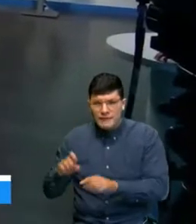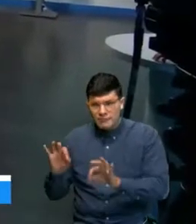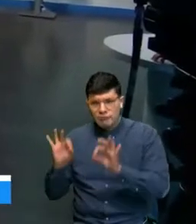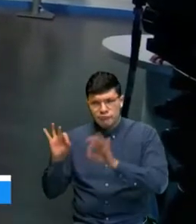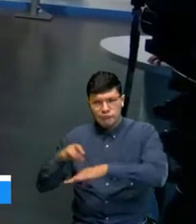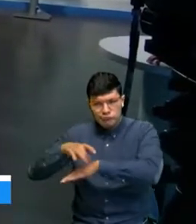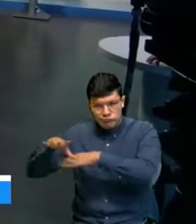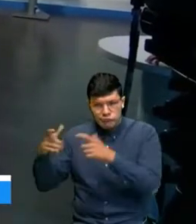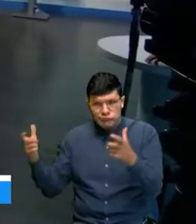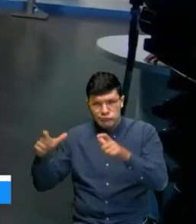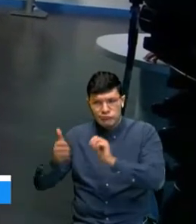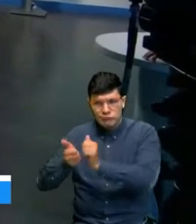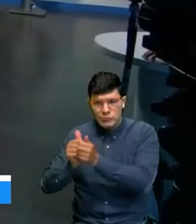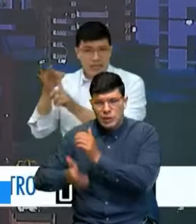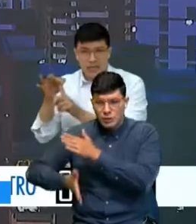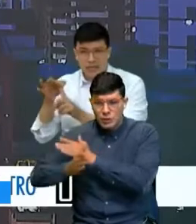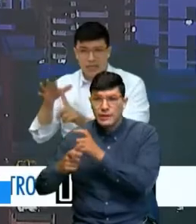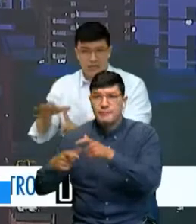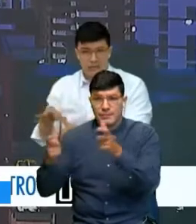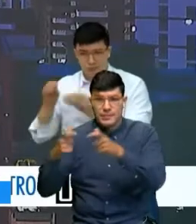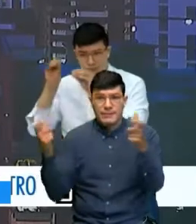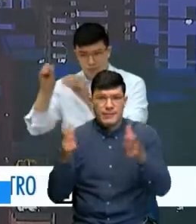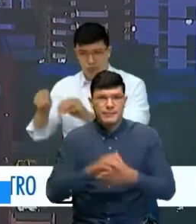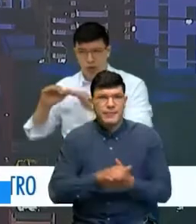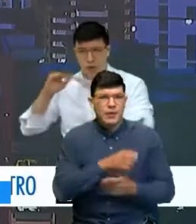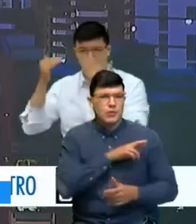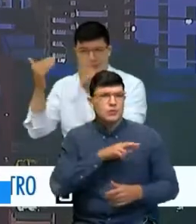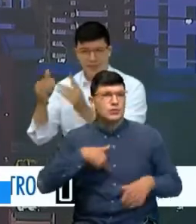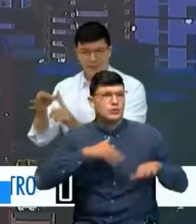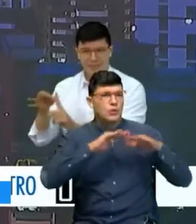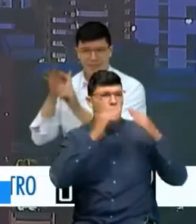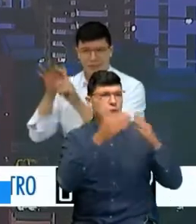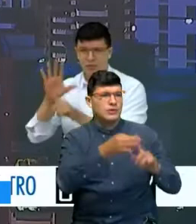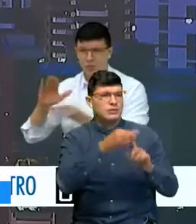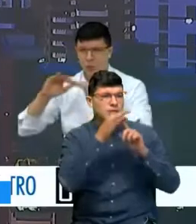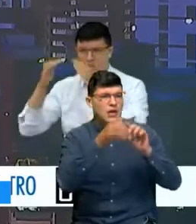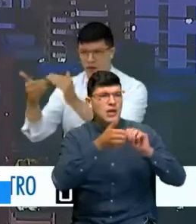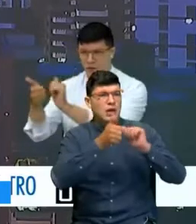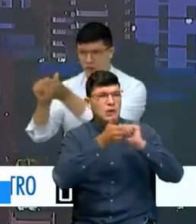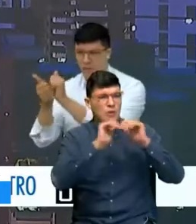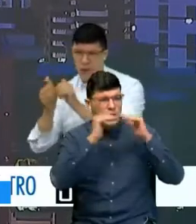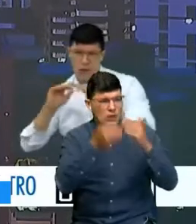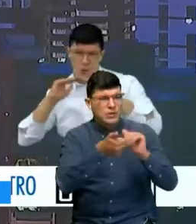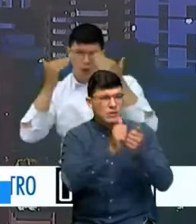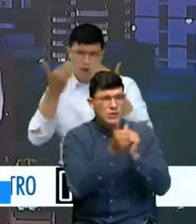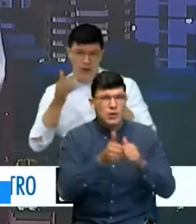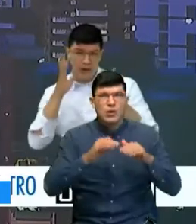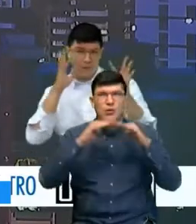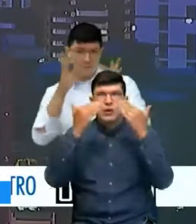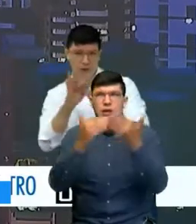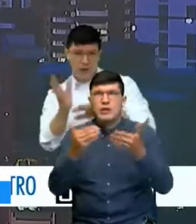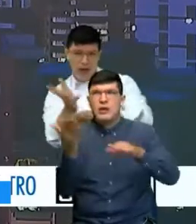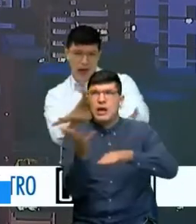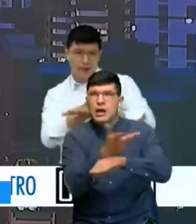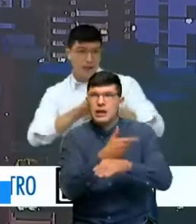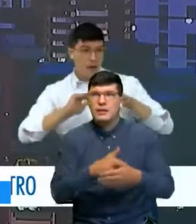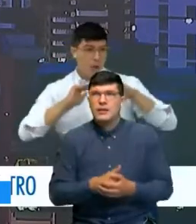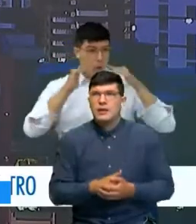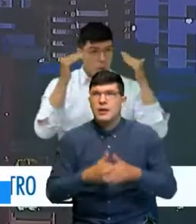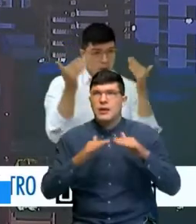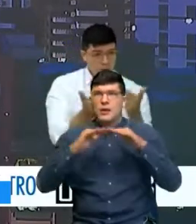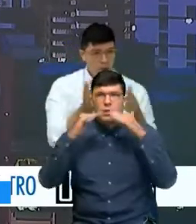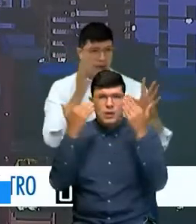colegios vamos a especializar los colegios en nuestra ciudad va a haber colegios deportivos colegios en énfasis artísticos colegios